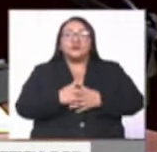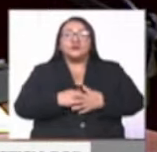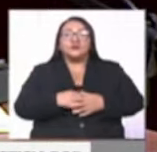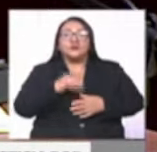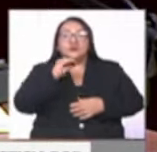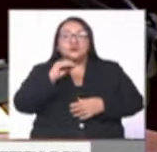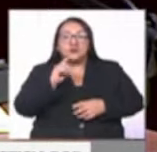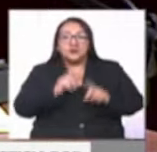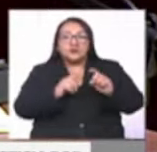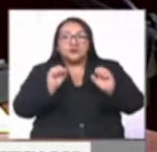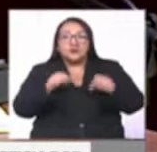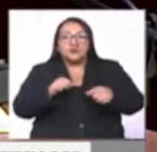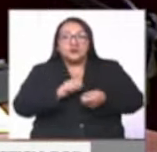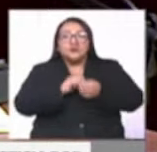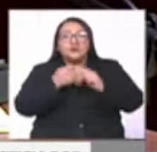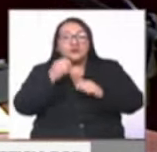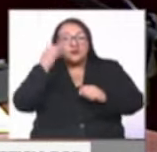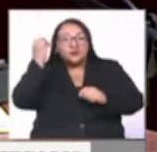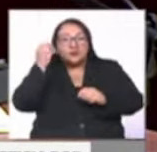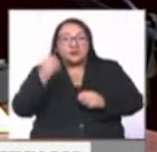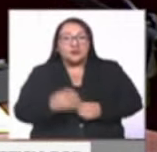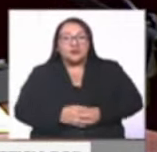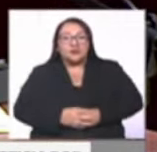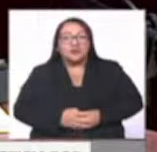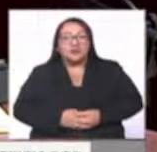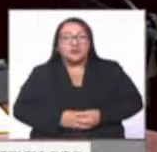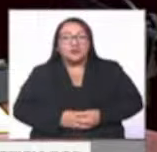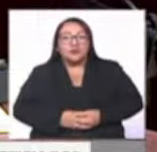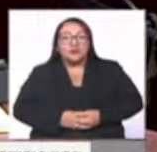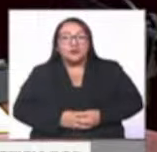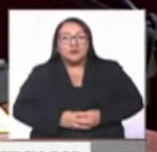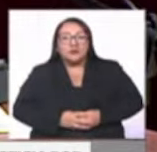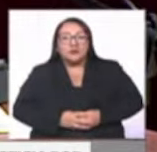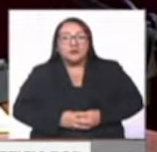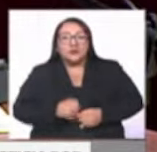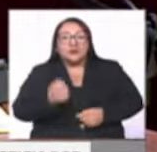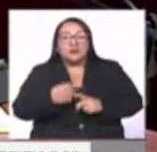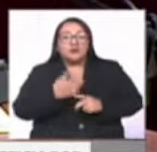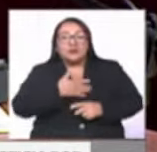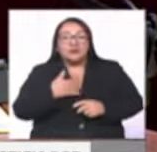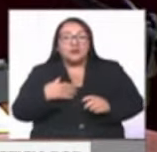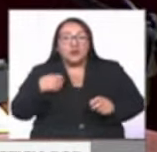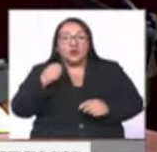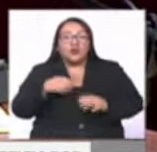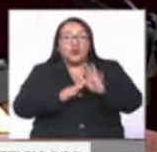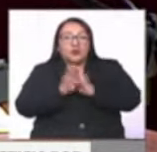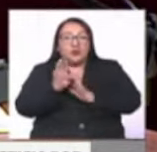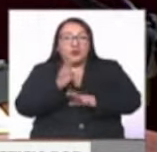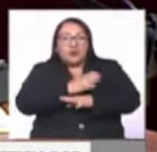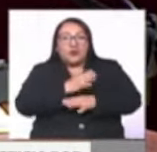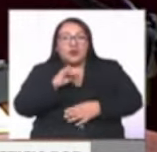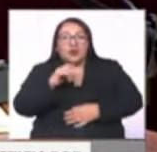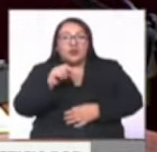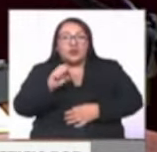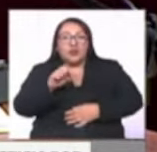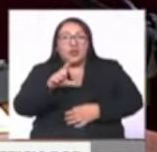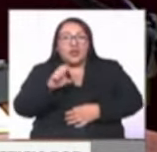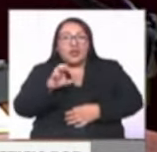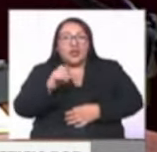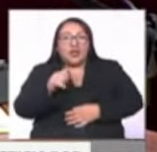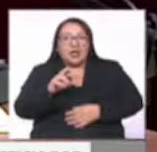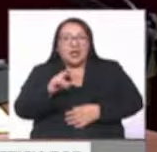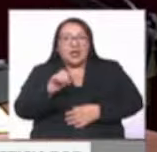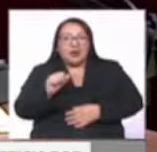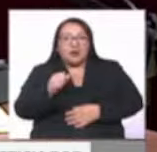citados aquellos que cambiaron de opinión y el expresidente de la Corte Suprema el señor José Luis lecaros que en